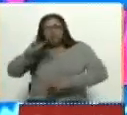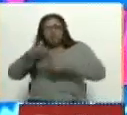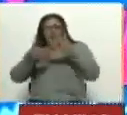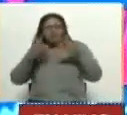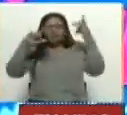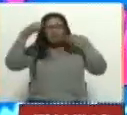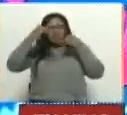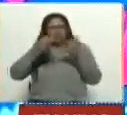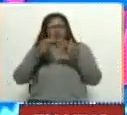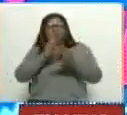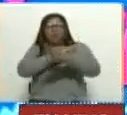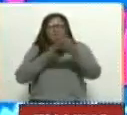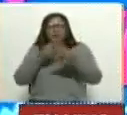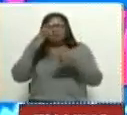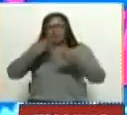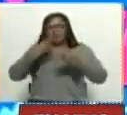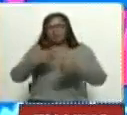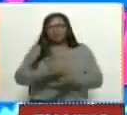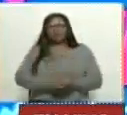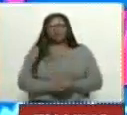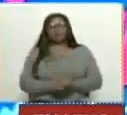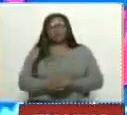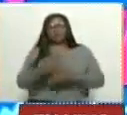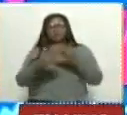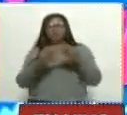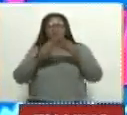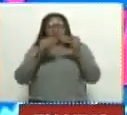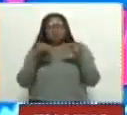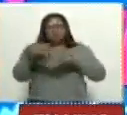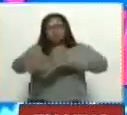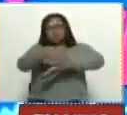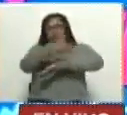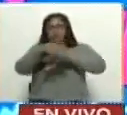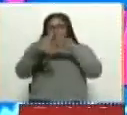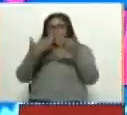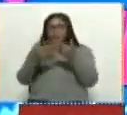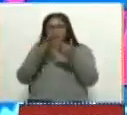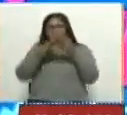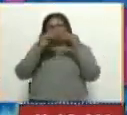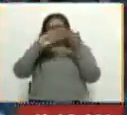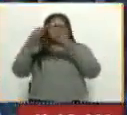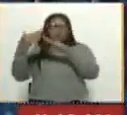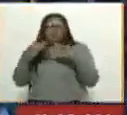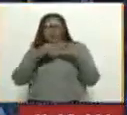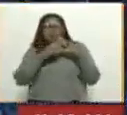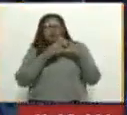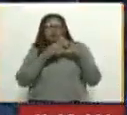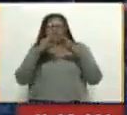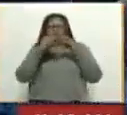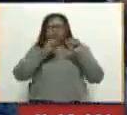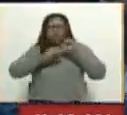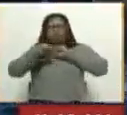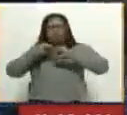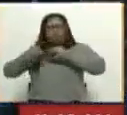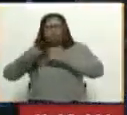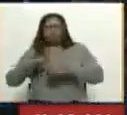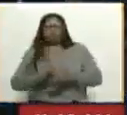chavismo es una fuerza real es una fuerza real que está en todas las calles en todas las comunidades en todos los movimientos